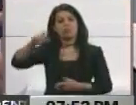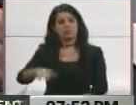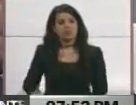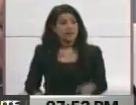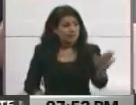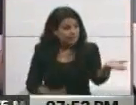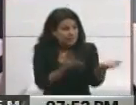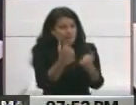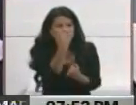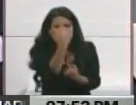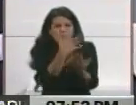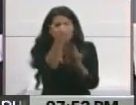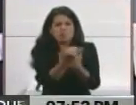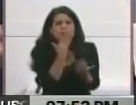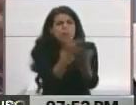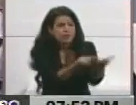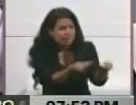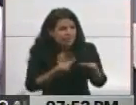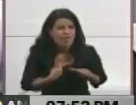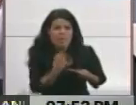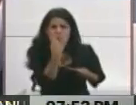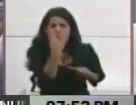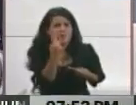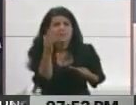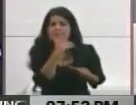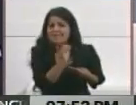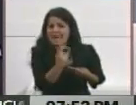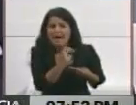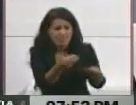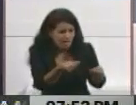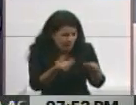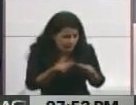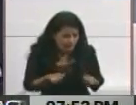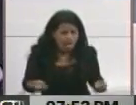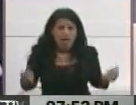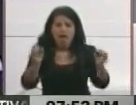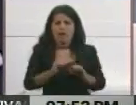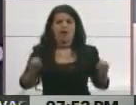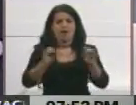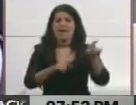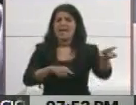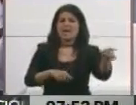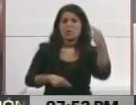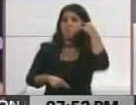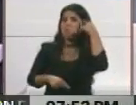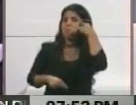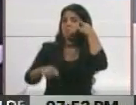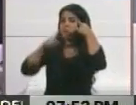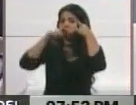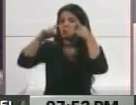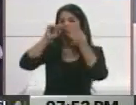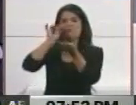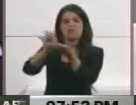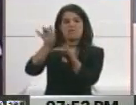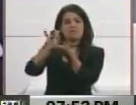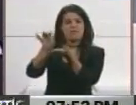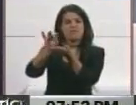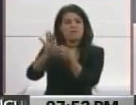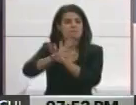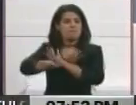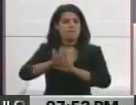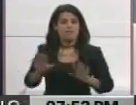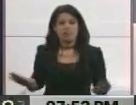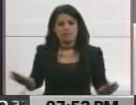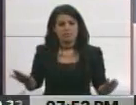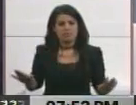idea de verdad eso preocupa lo menguado lo deslegitimando de ese discurso y de ese